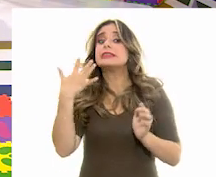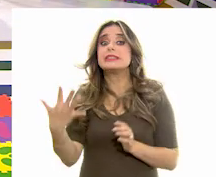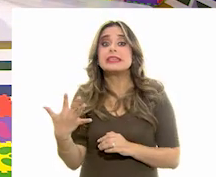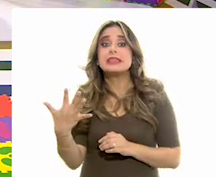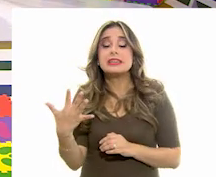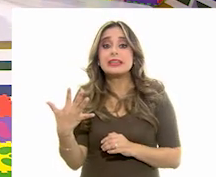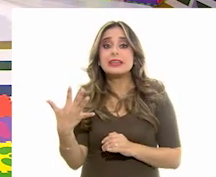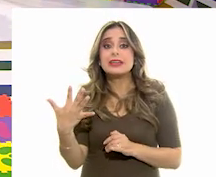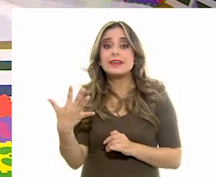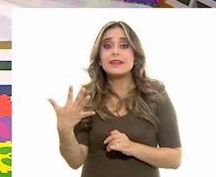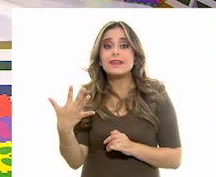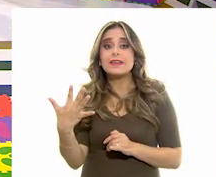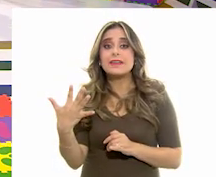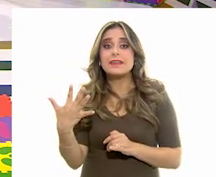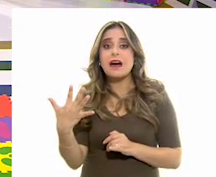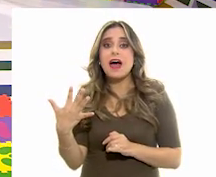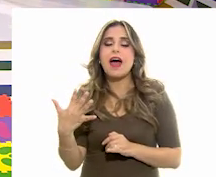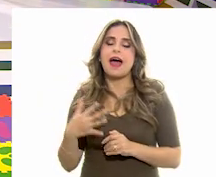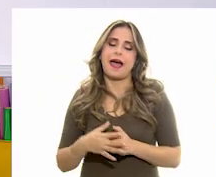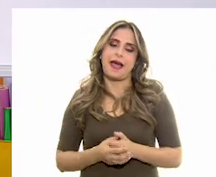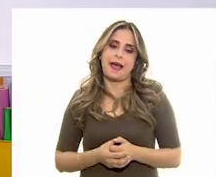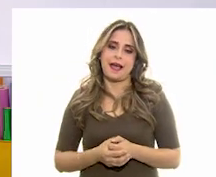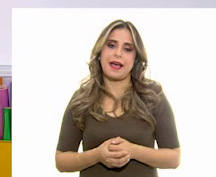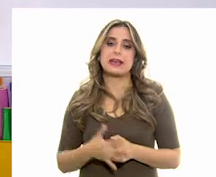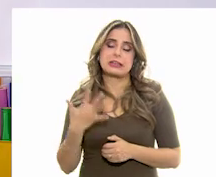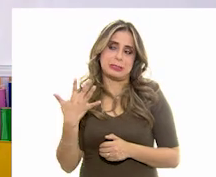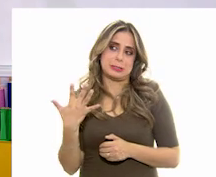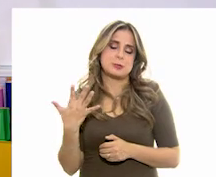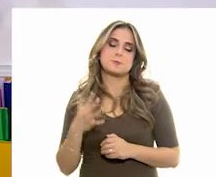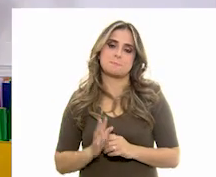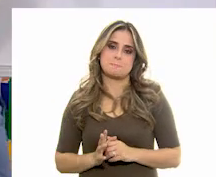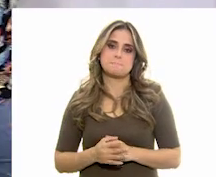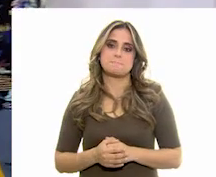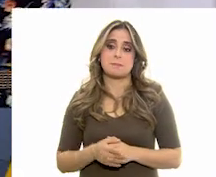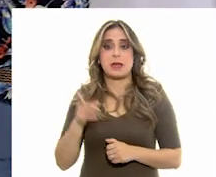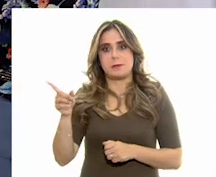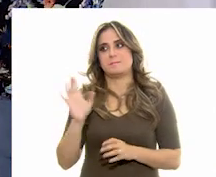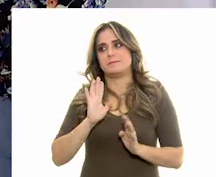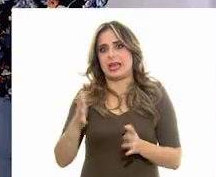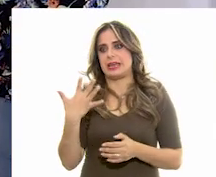cinco. Cinco. Ah, poquito. Pero va ganando, claro, va